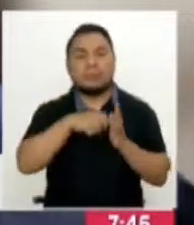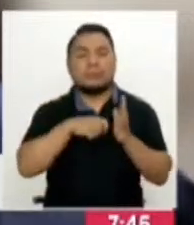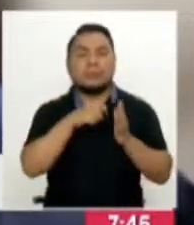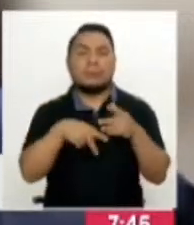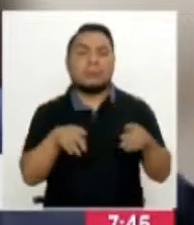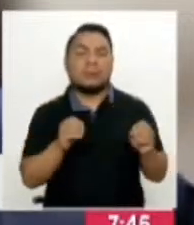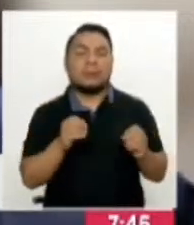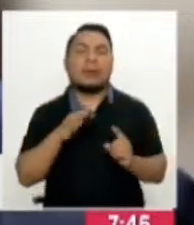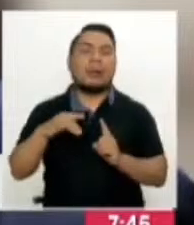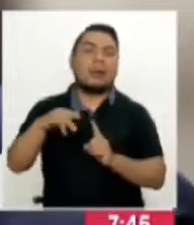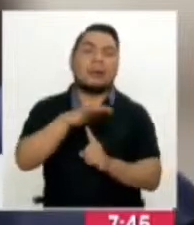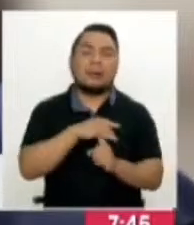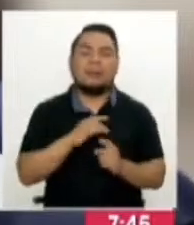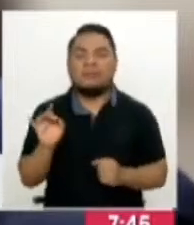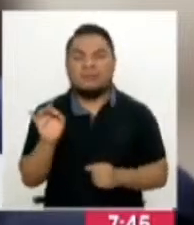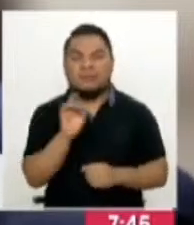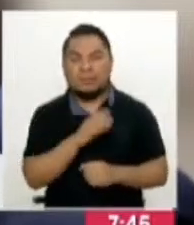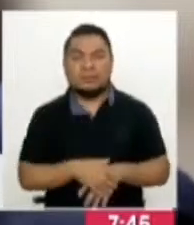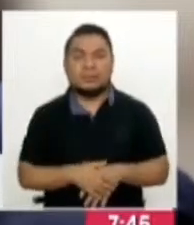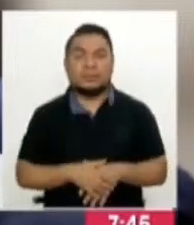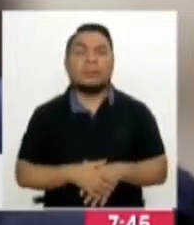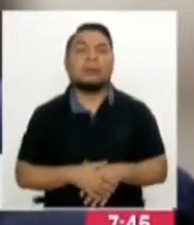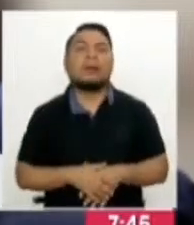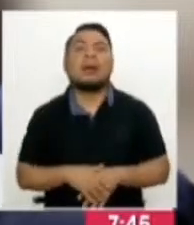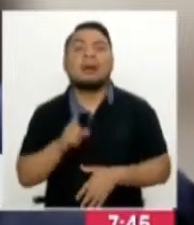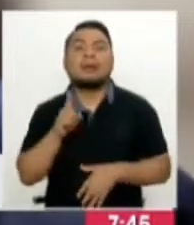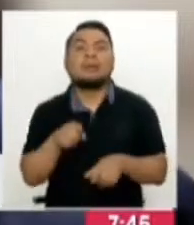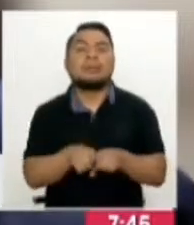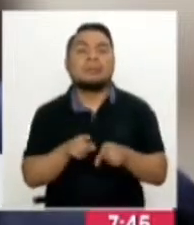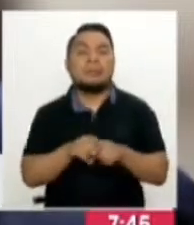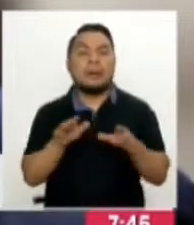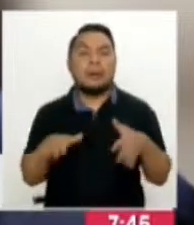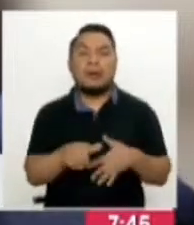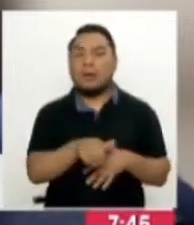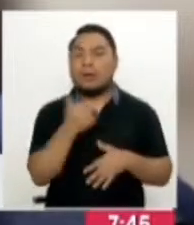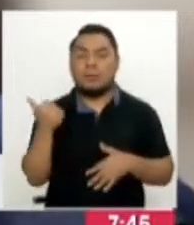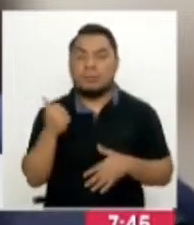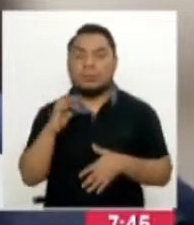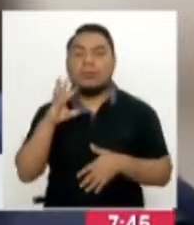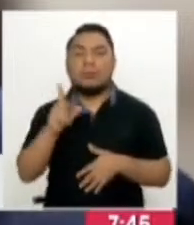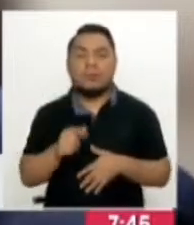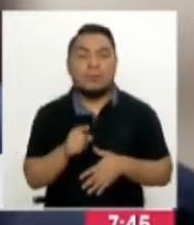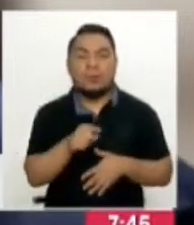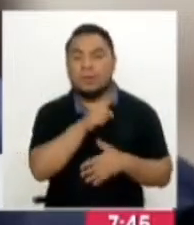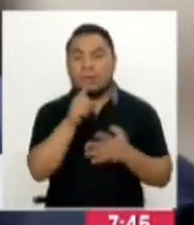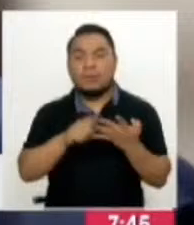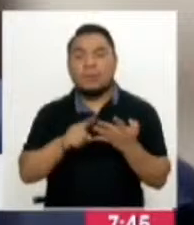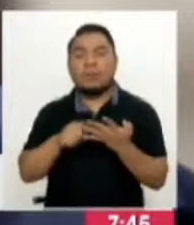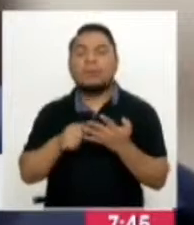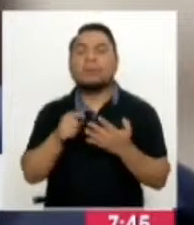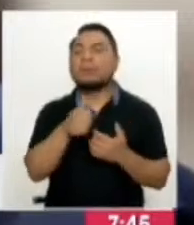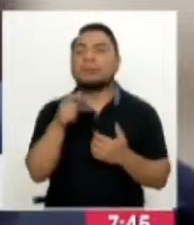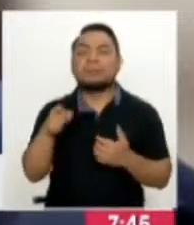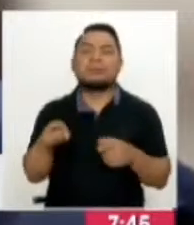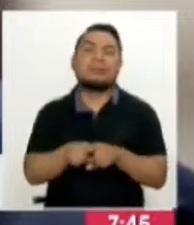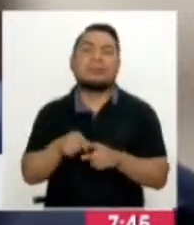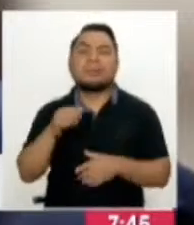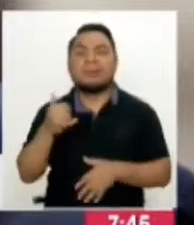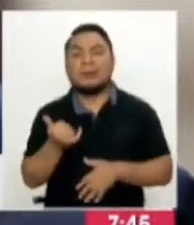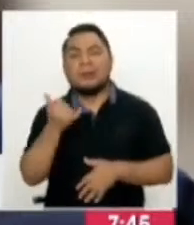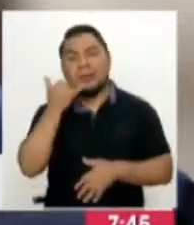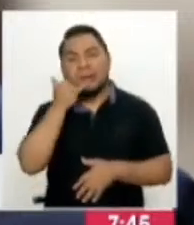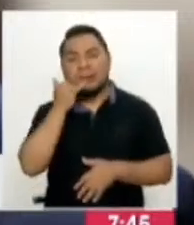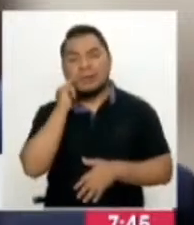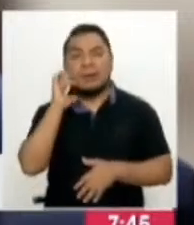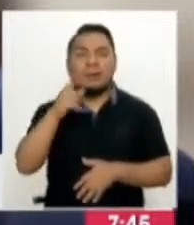delitos de medio ambiente en general. Sin embargo, existen delitos conocidos como delitos comunes, como los arrebatos que